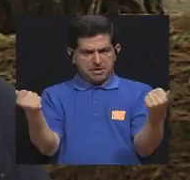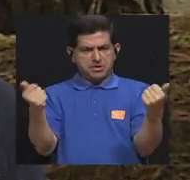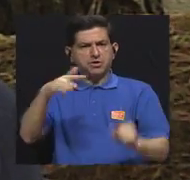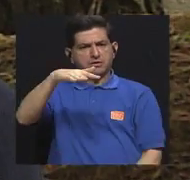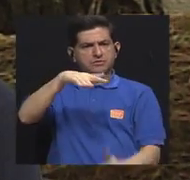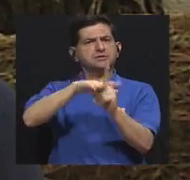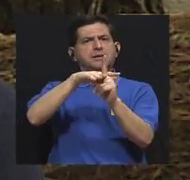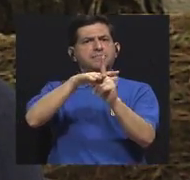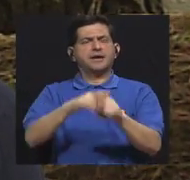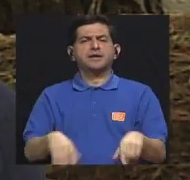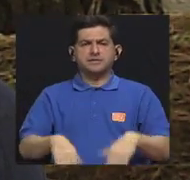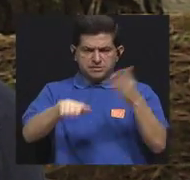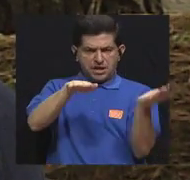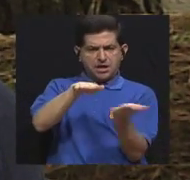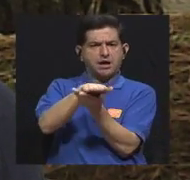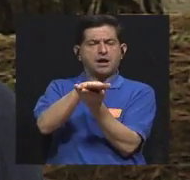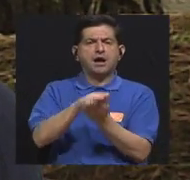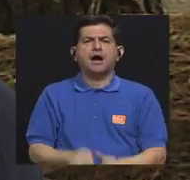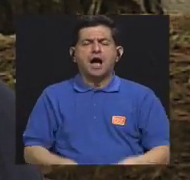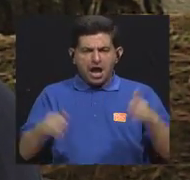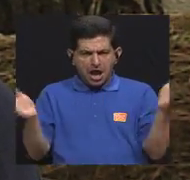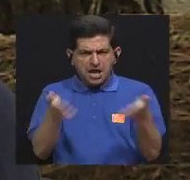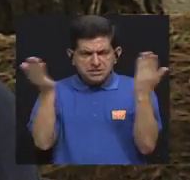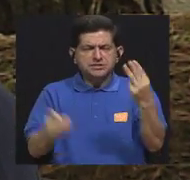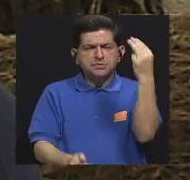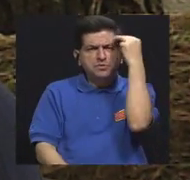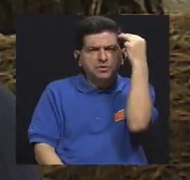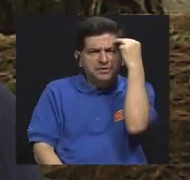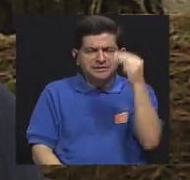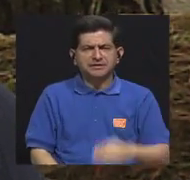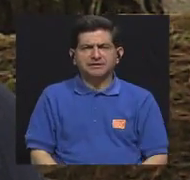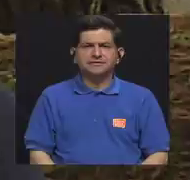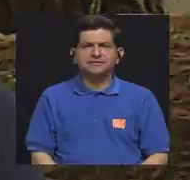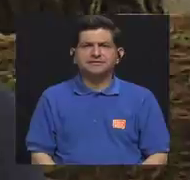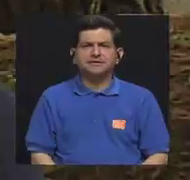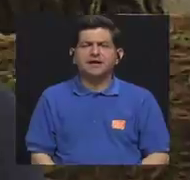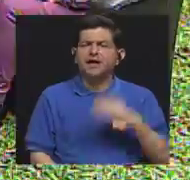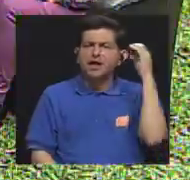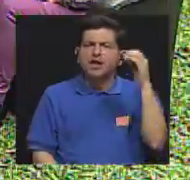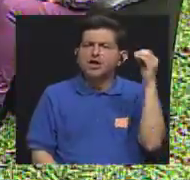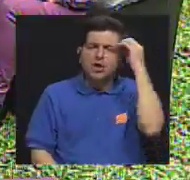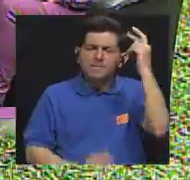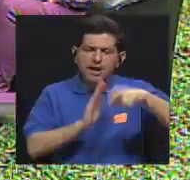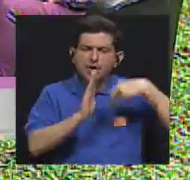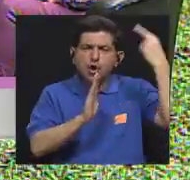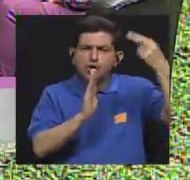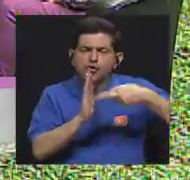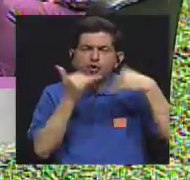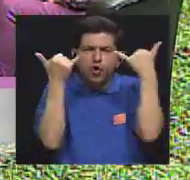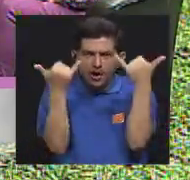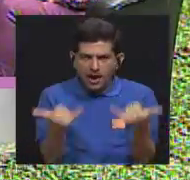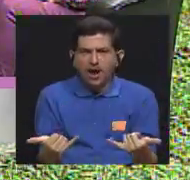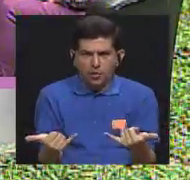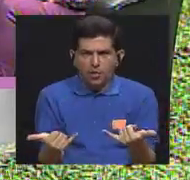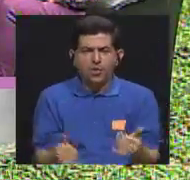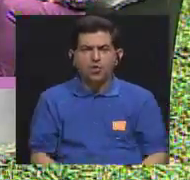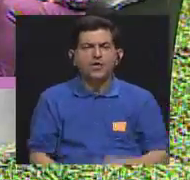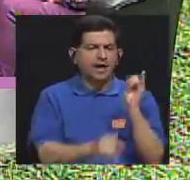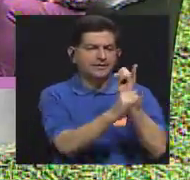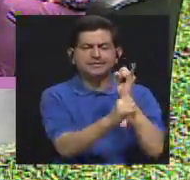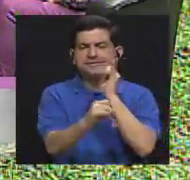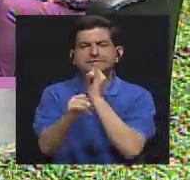en los periódicos viene suplementos sí. para estimular la mente y cosas así. ¿Y qué opinión le merece el rol que están jugando